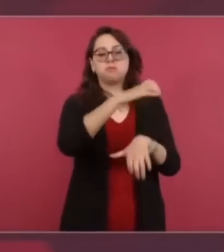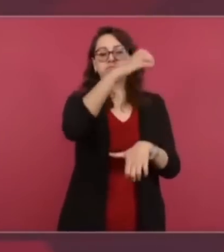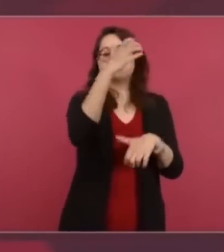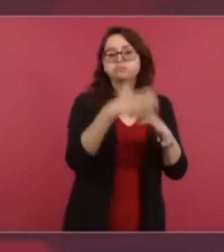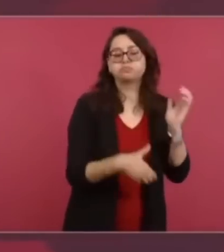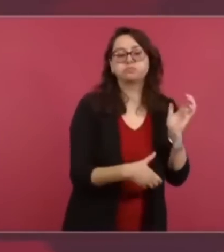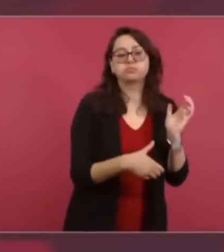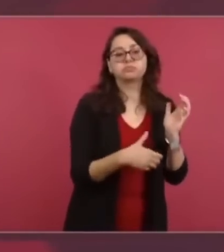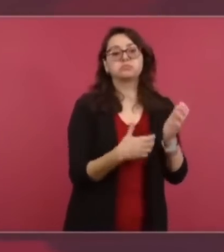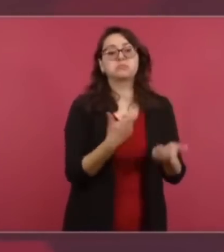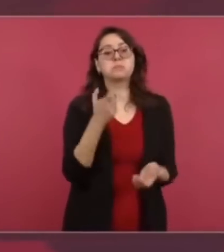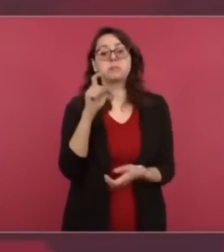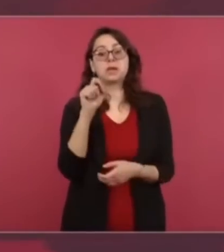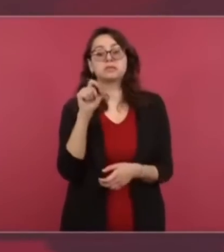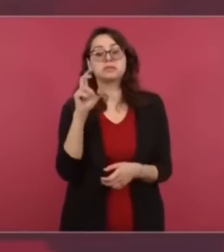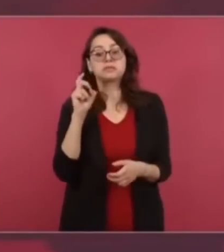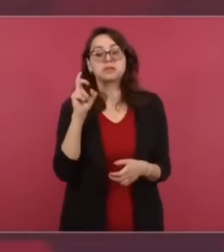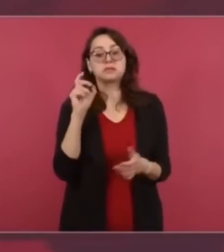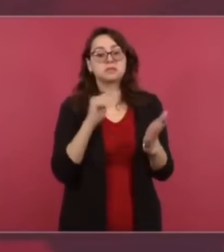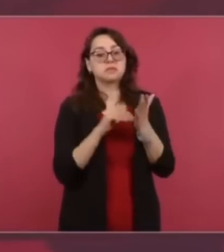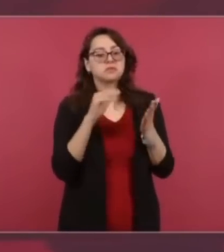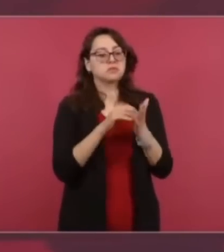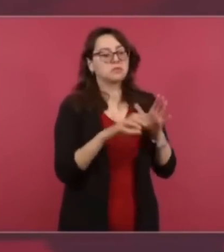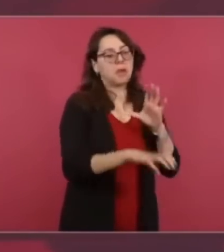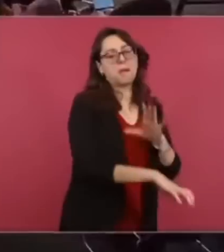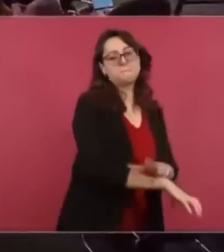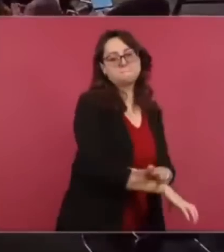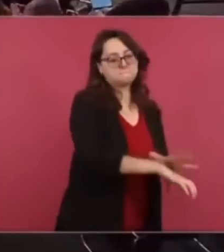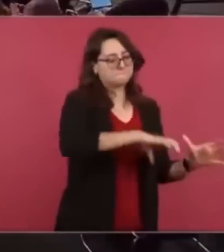20 hasta 30 millones de pesos de retiro.